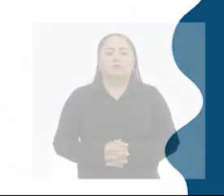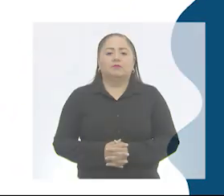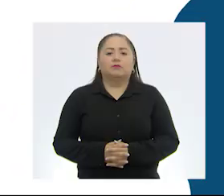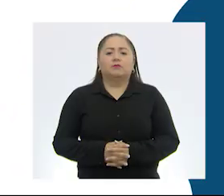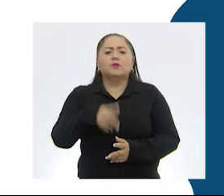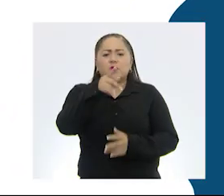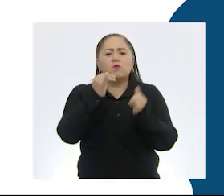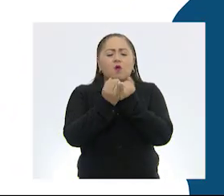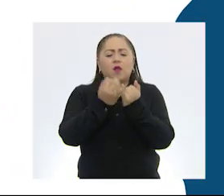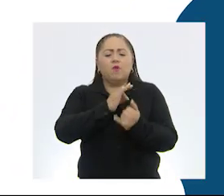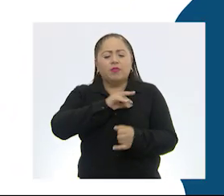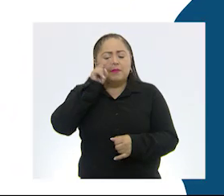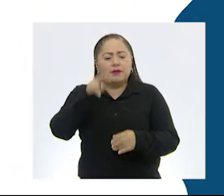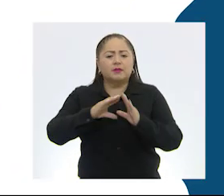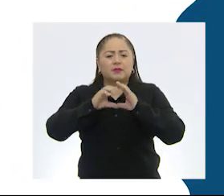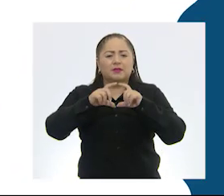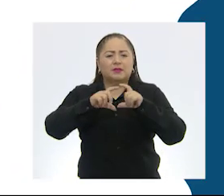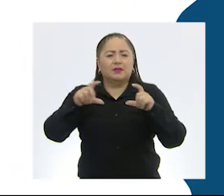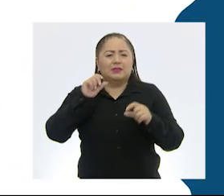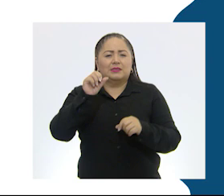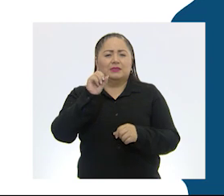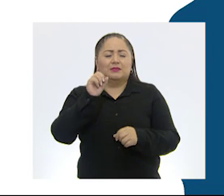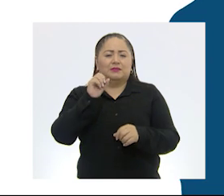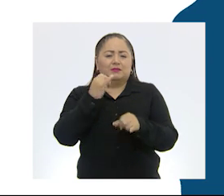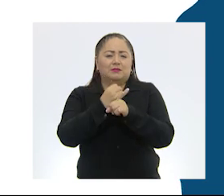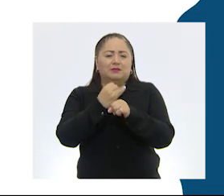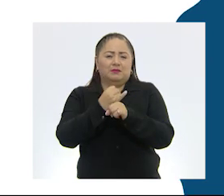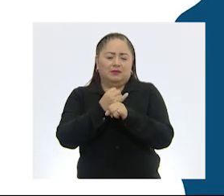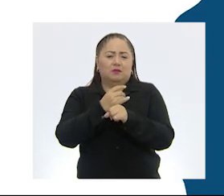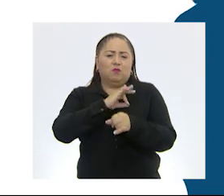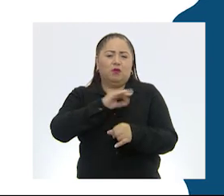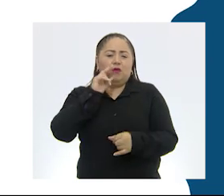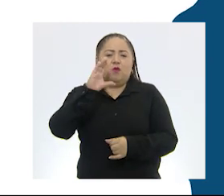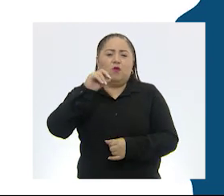También puedes encontrar los libros de texto en la página